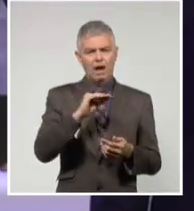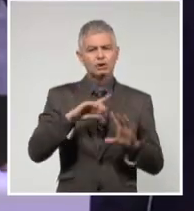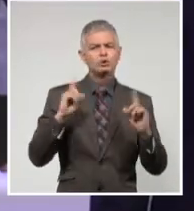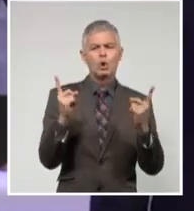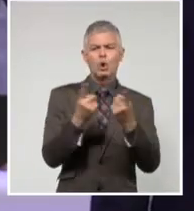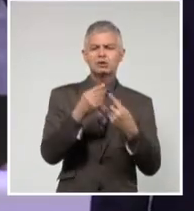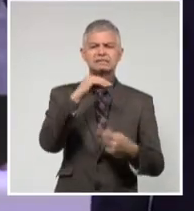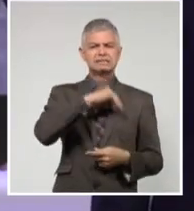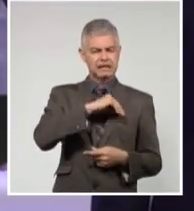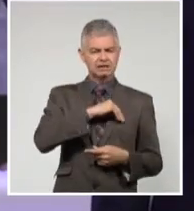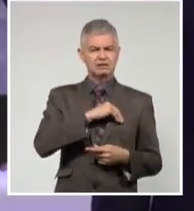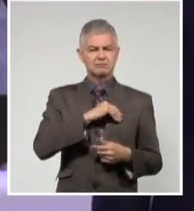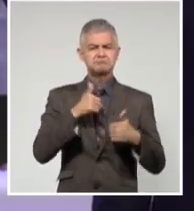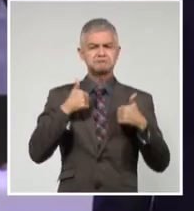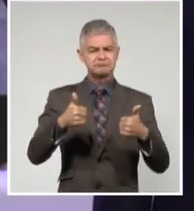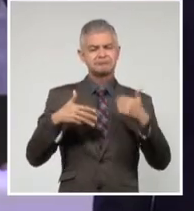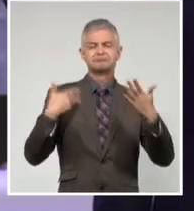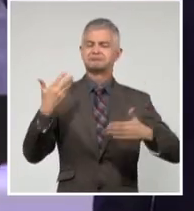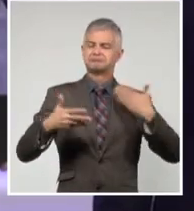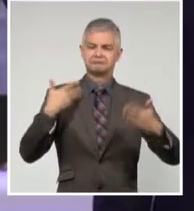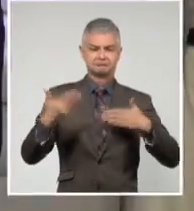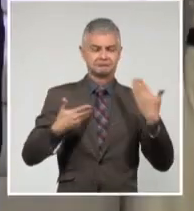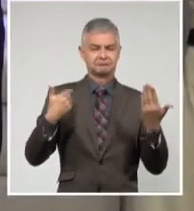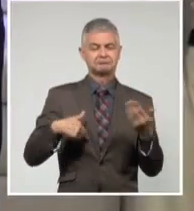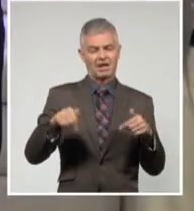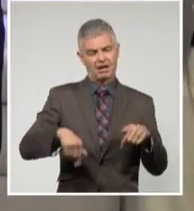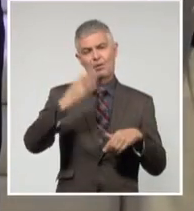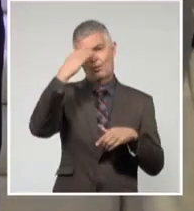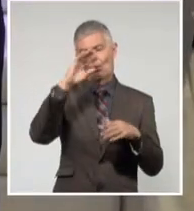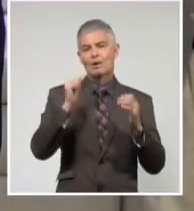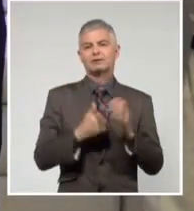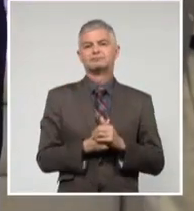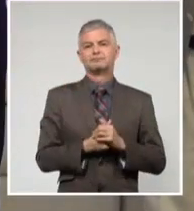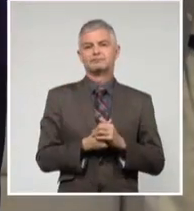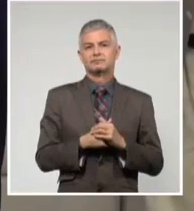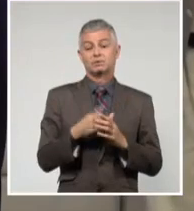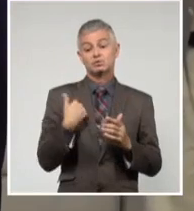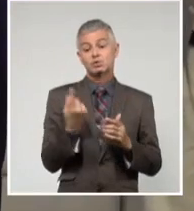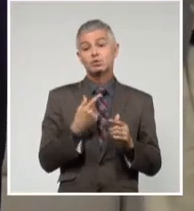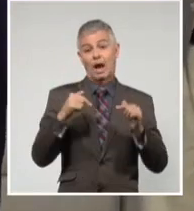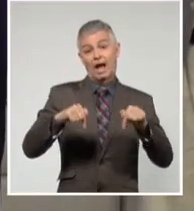muy bien y felices en nuestro país. Y por eso estamos aquí hoy,